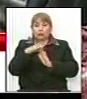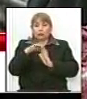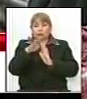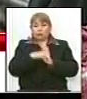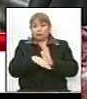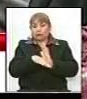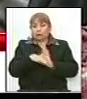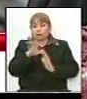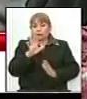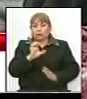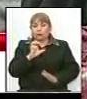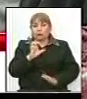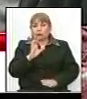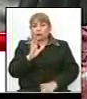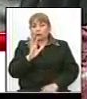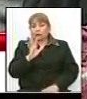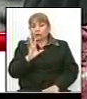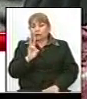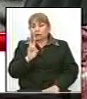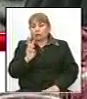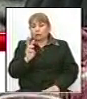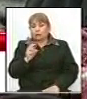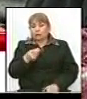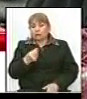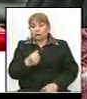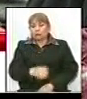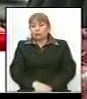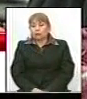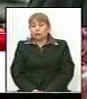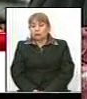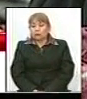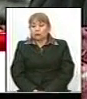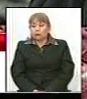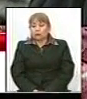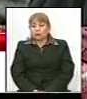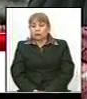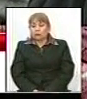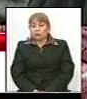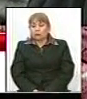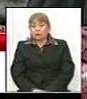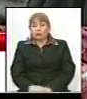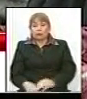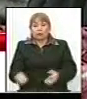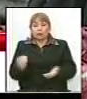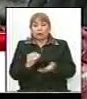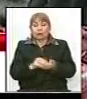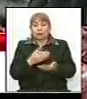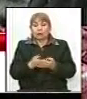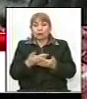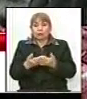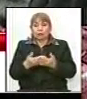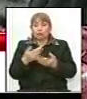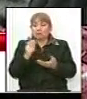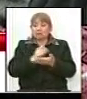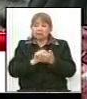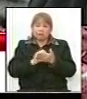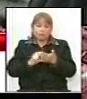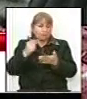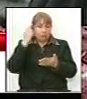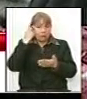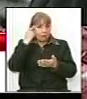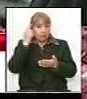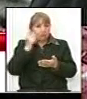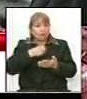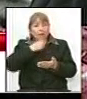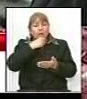también de 576 soles más o menos. La siguiente, por favor. En cuanto a condición de alfabetismo de la población adulta